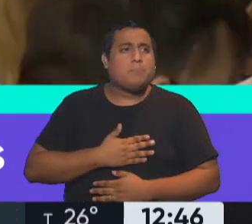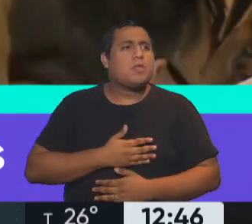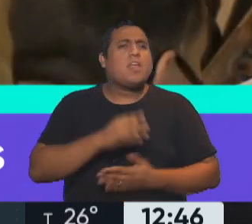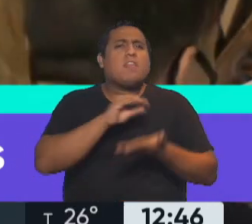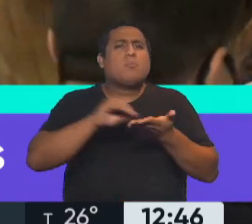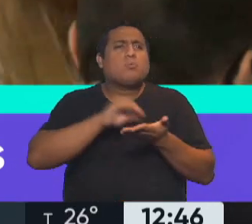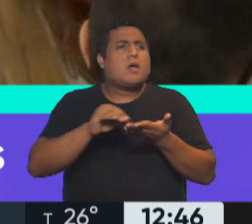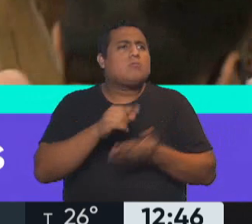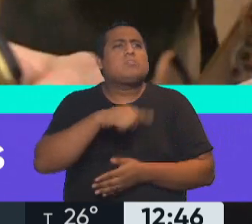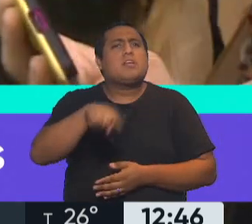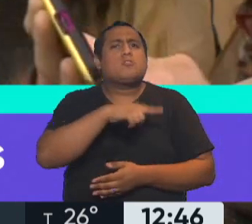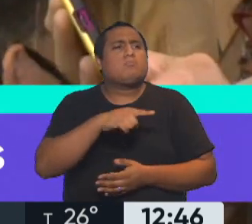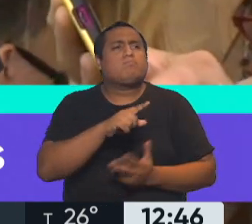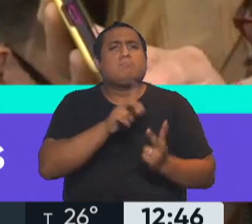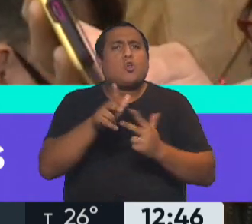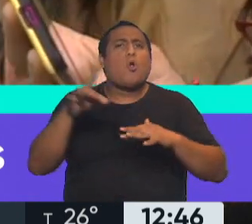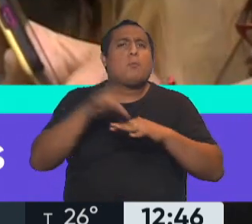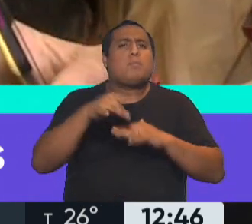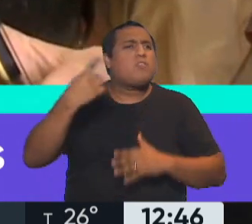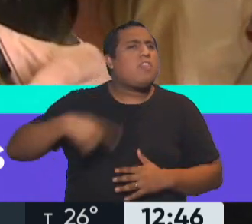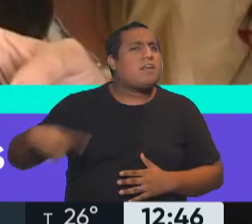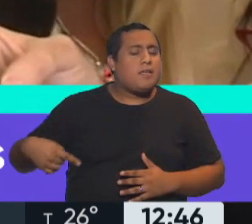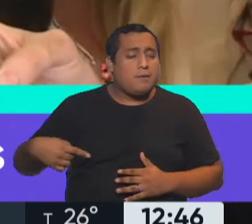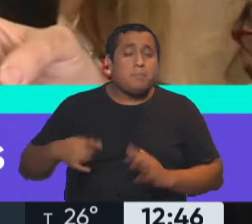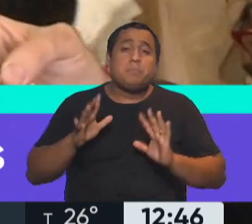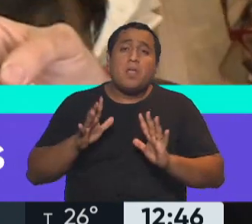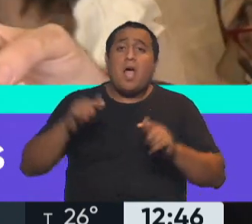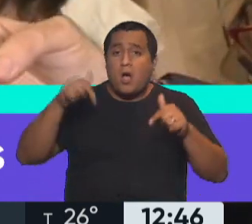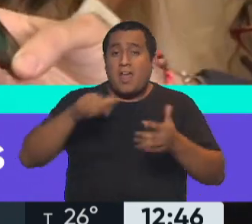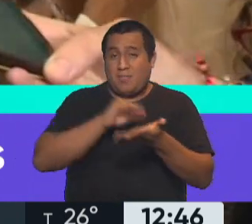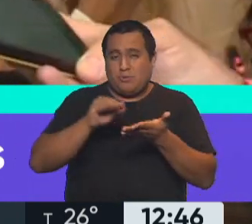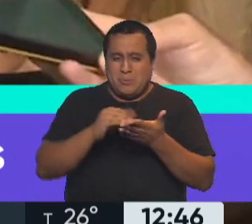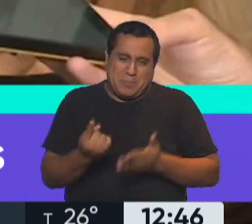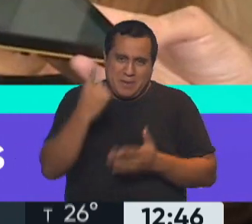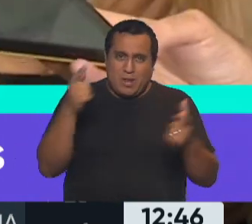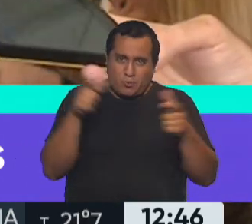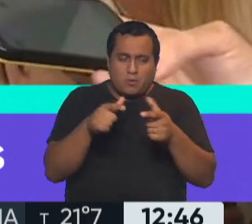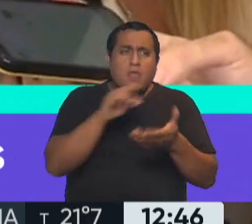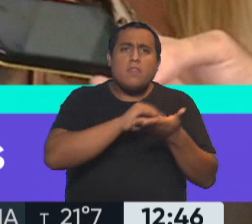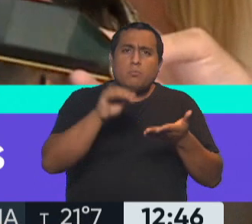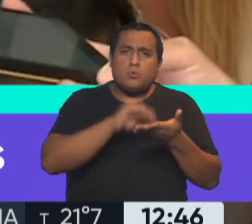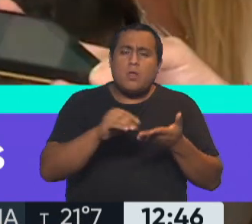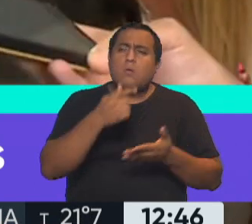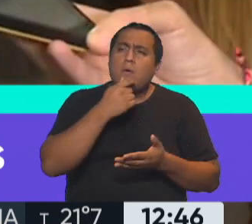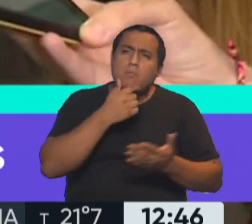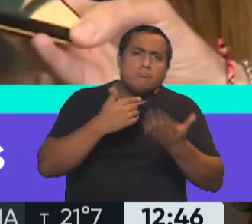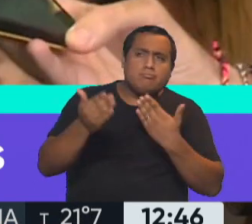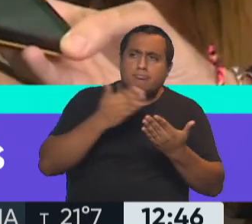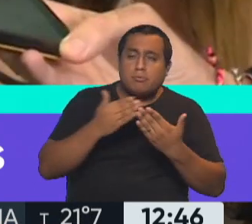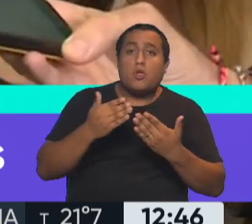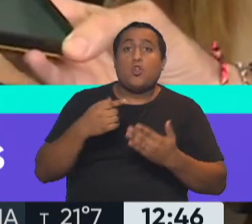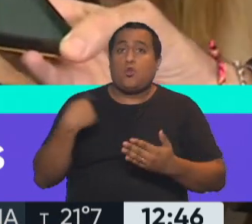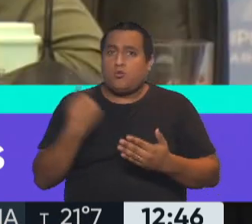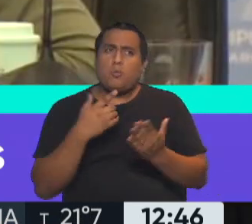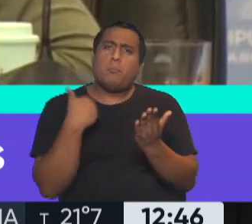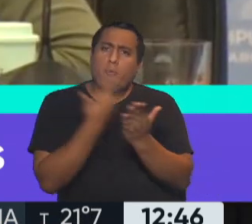diputados? Los diputados están, por lo menos en esta primera reunión, están tomando nota de lo que nosotros venimos